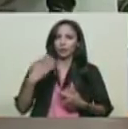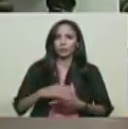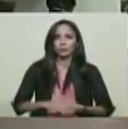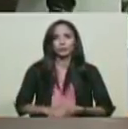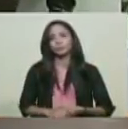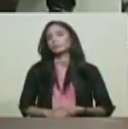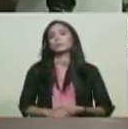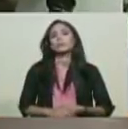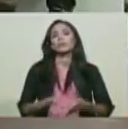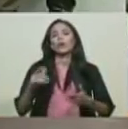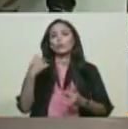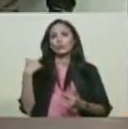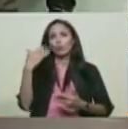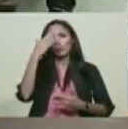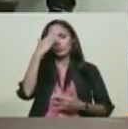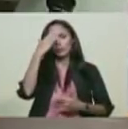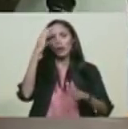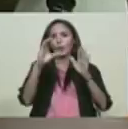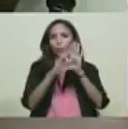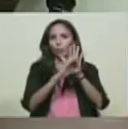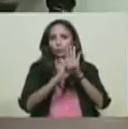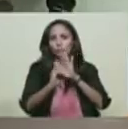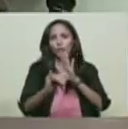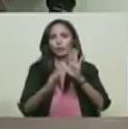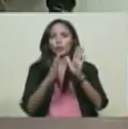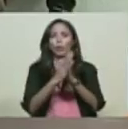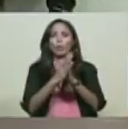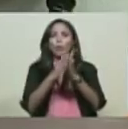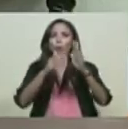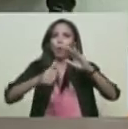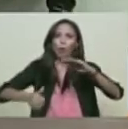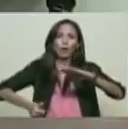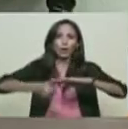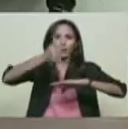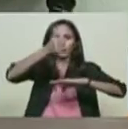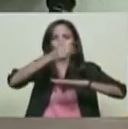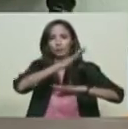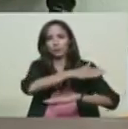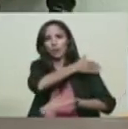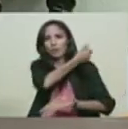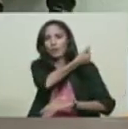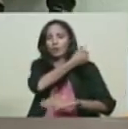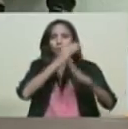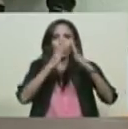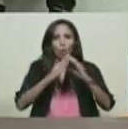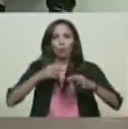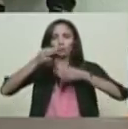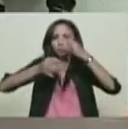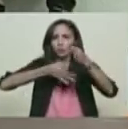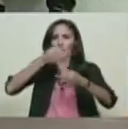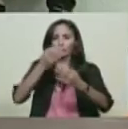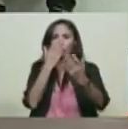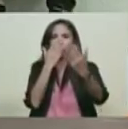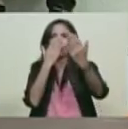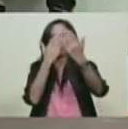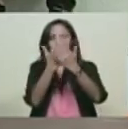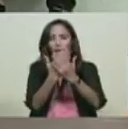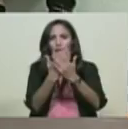2017. Reconozco a la Constituyente como máxima instancia para rendir cuentas en este